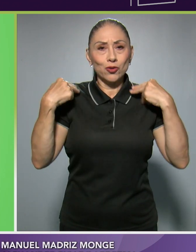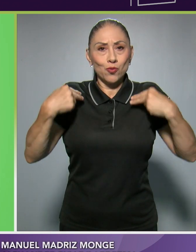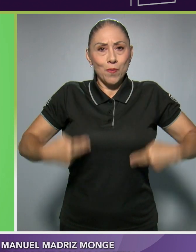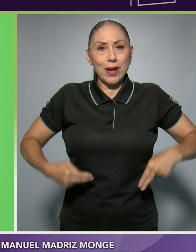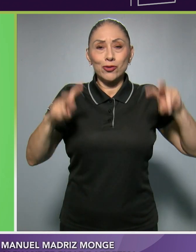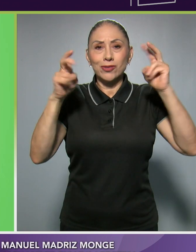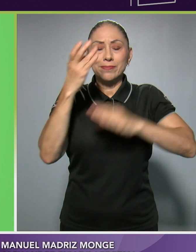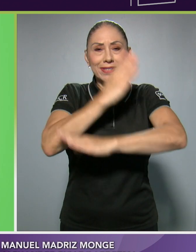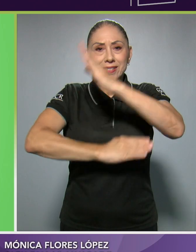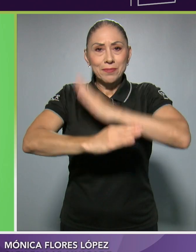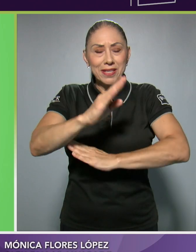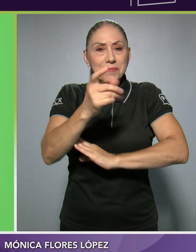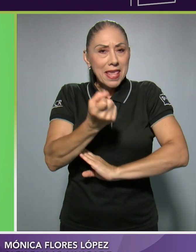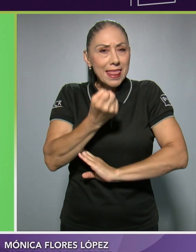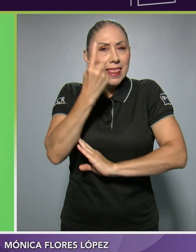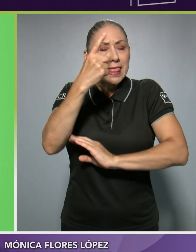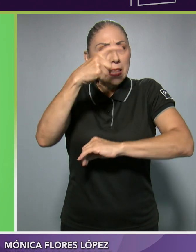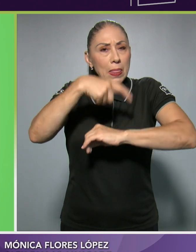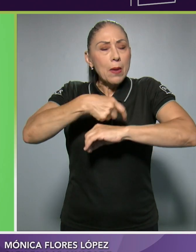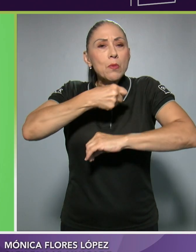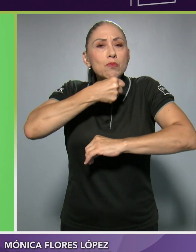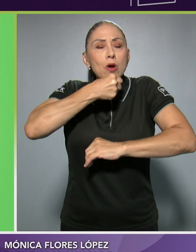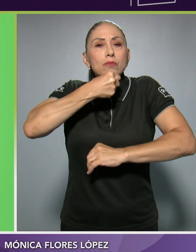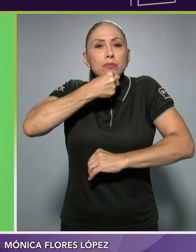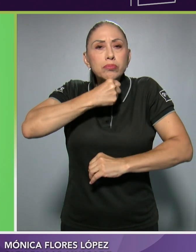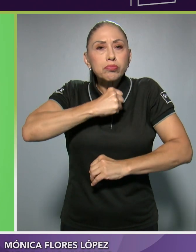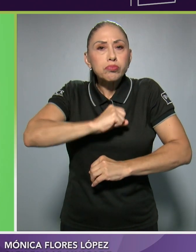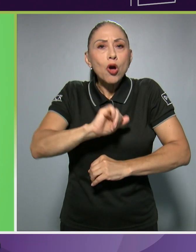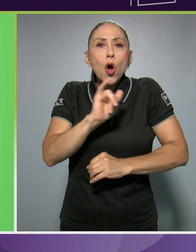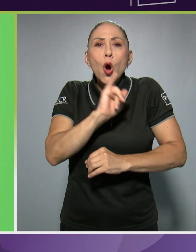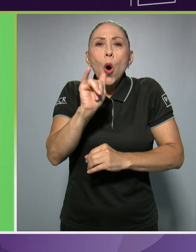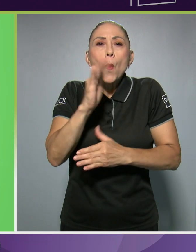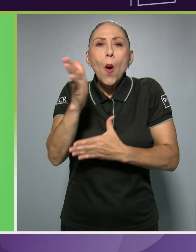y a entender el envejecimiento como parte